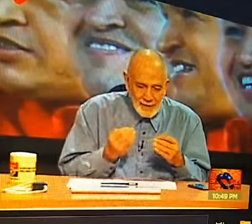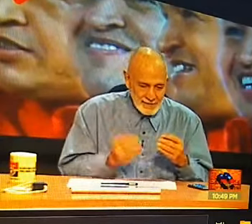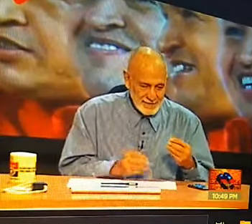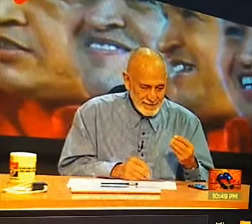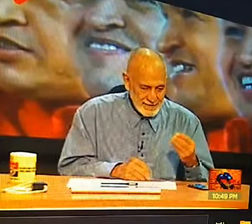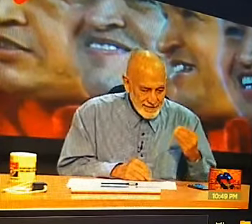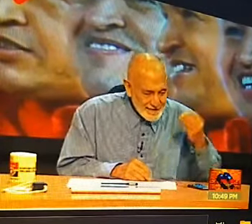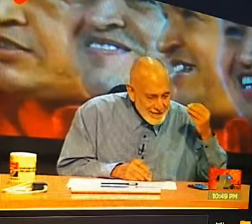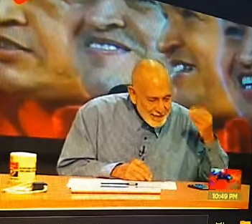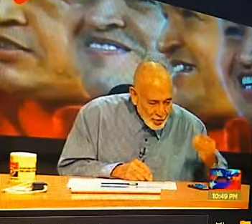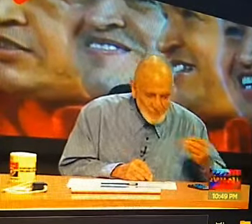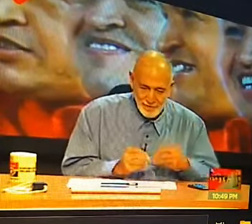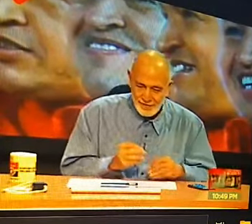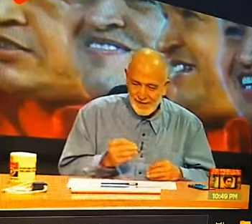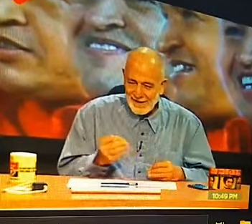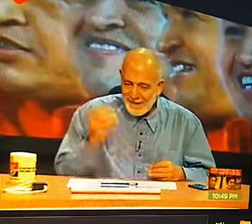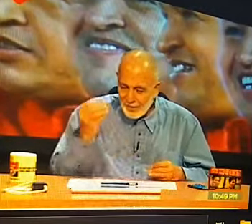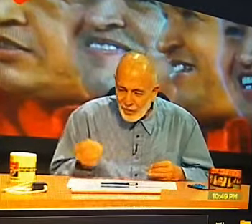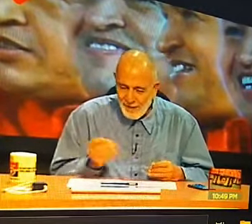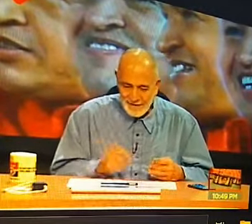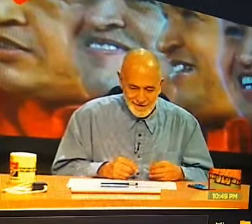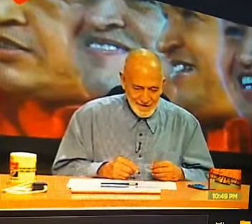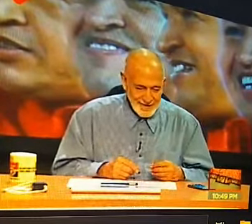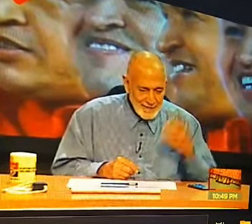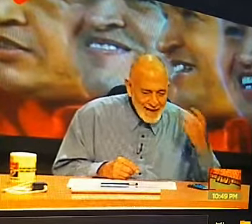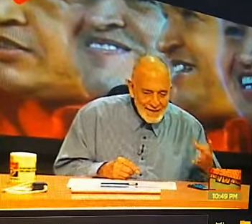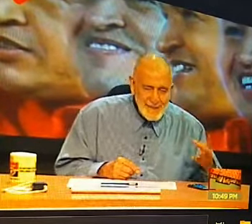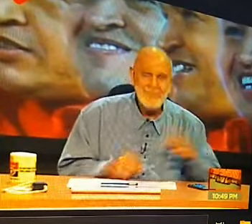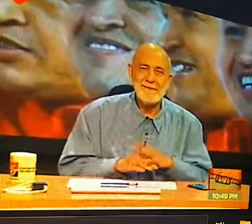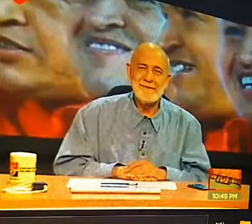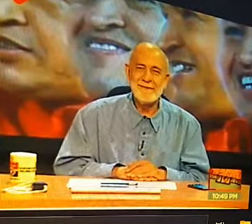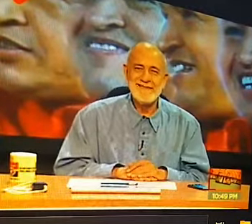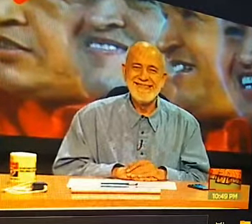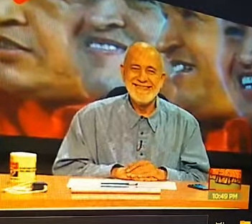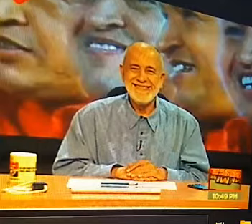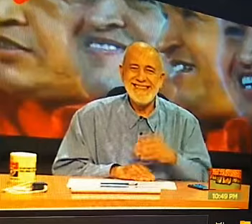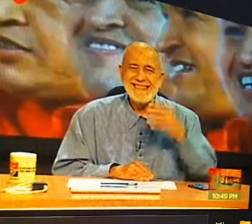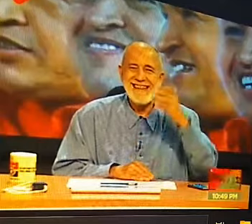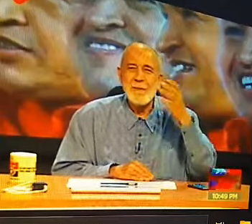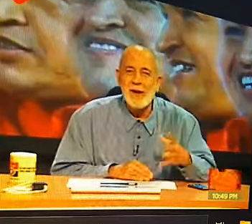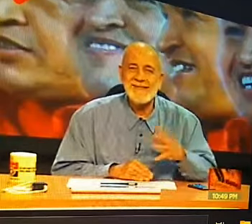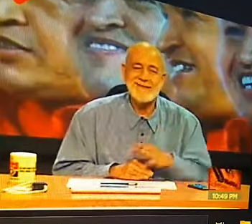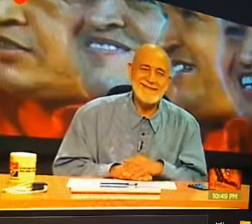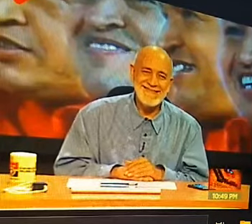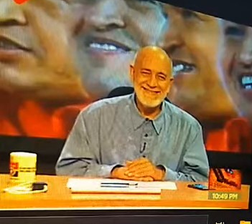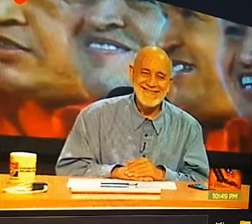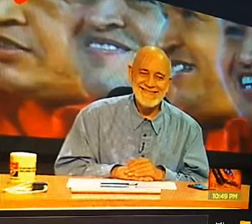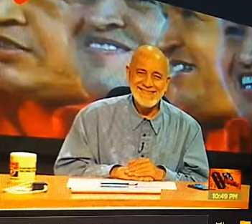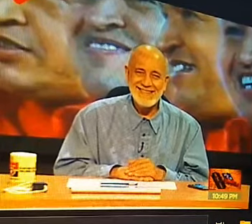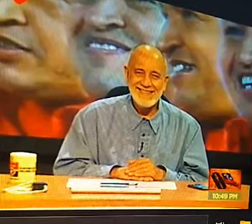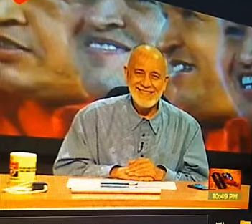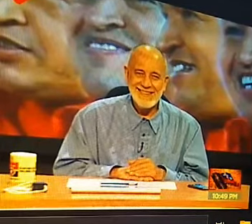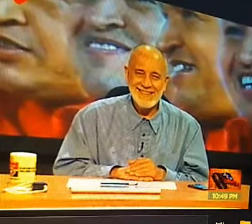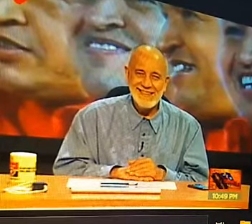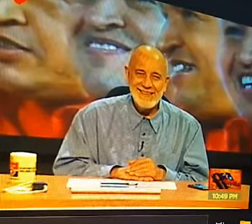Bolívar, de Robinson, de Sucre, de Miranda, de Zamora.